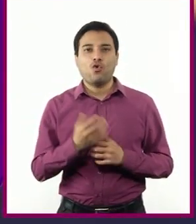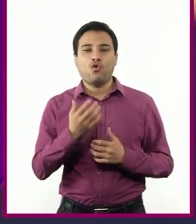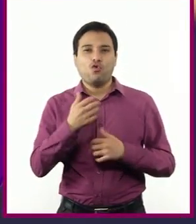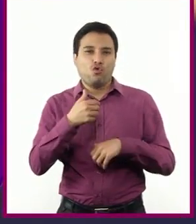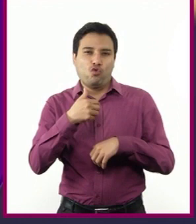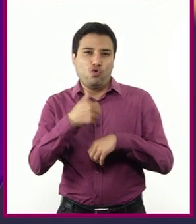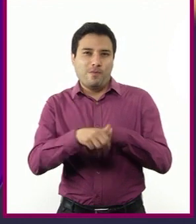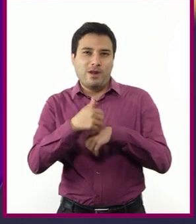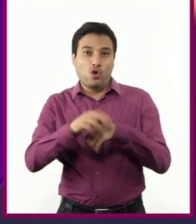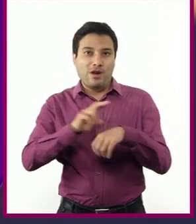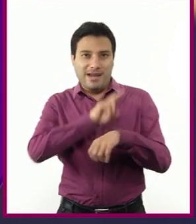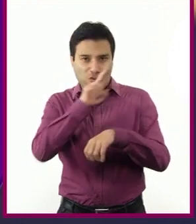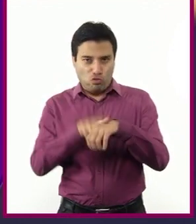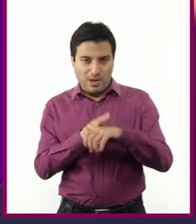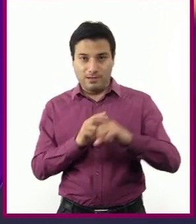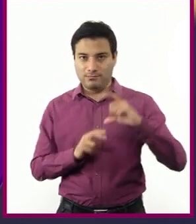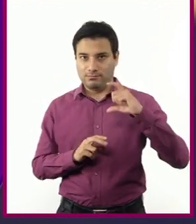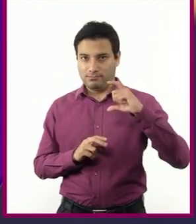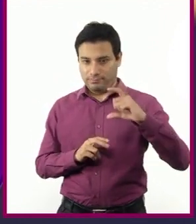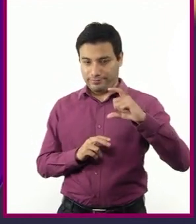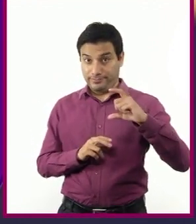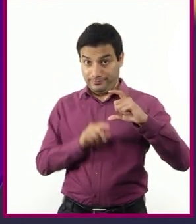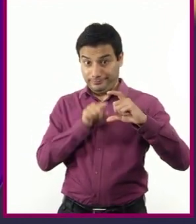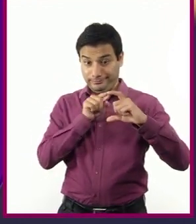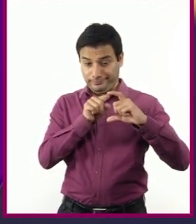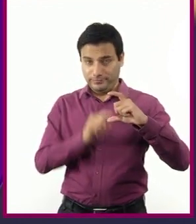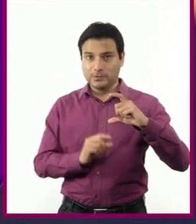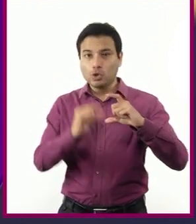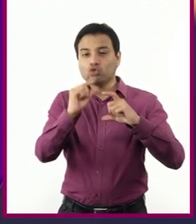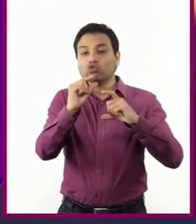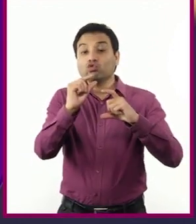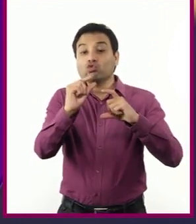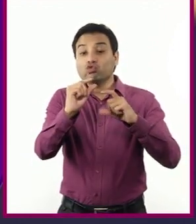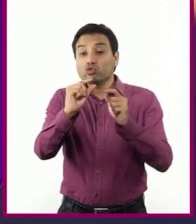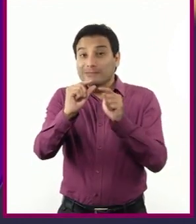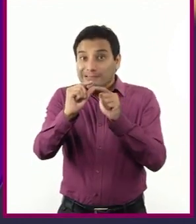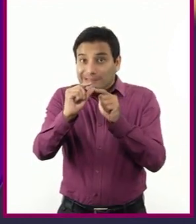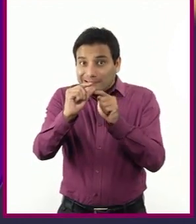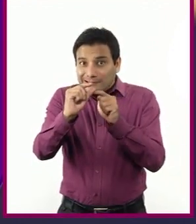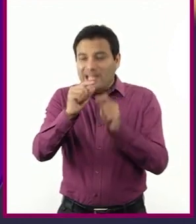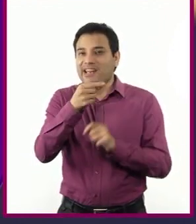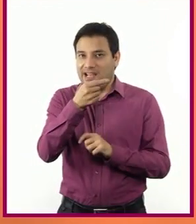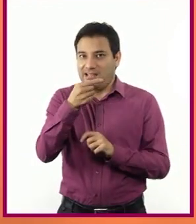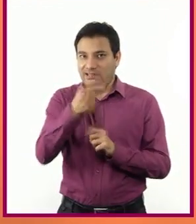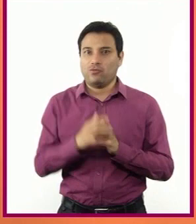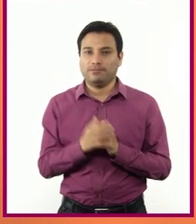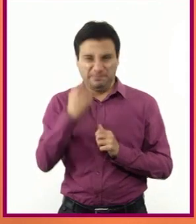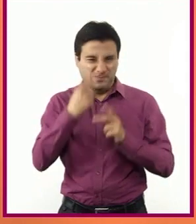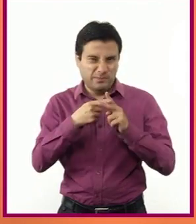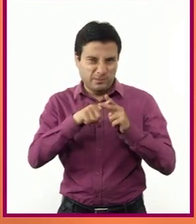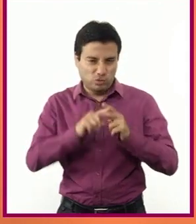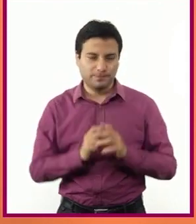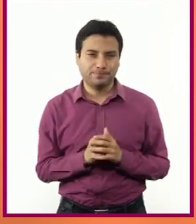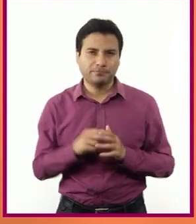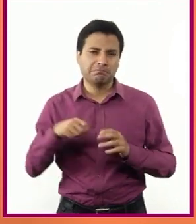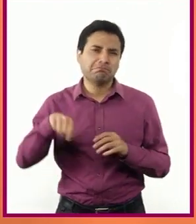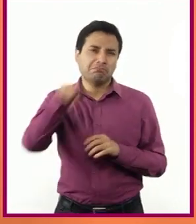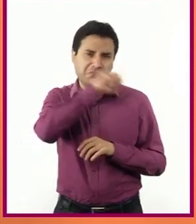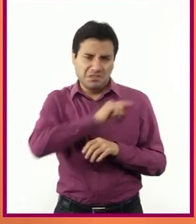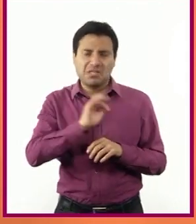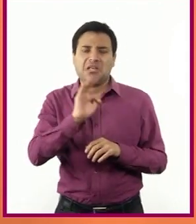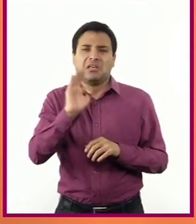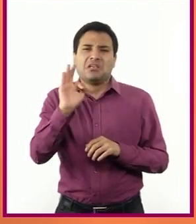natural a una potencia de un exponente entero negativo. Es momento de comenzar. Posiblemente